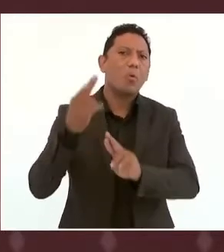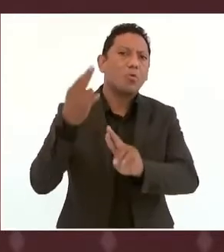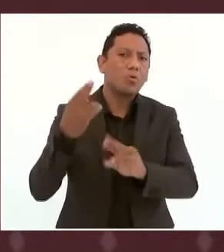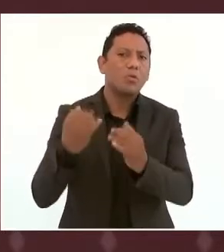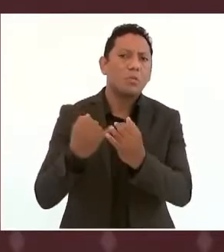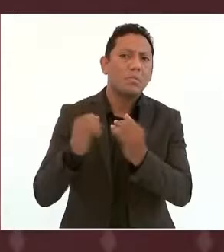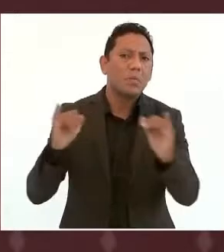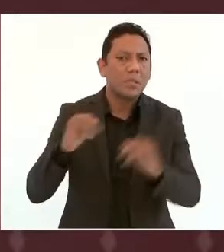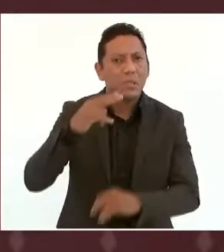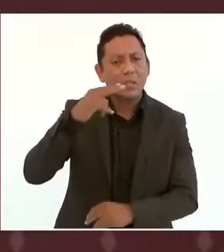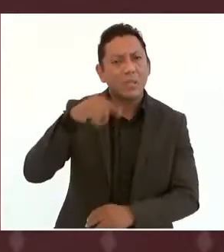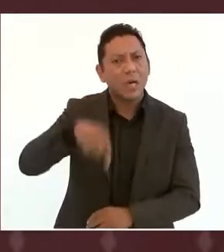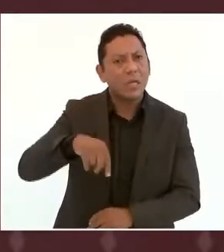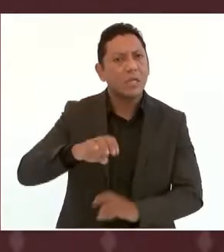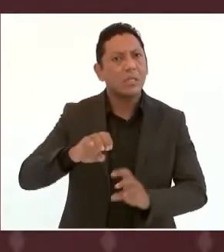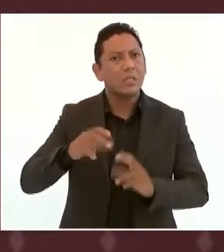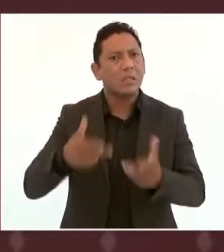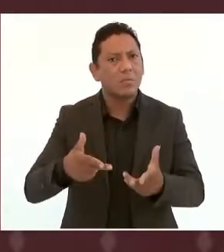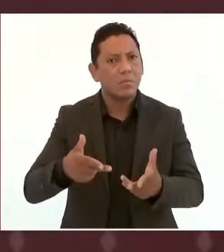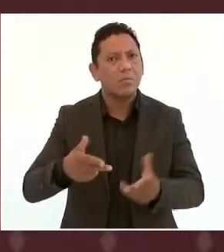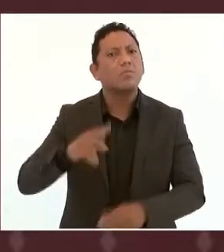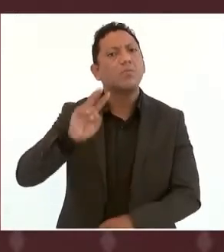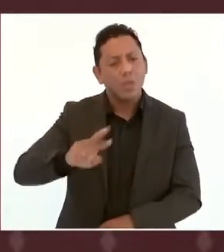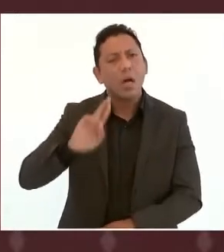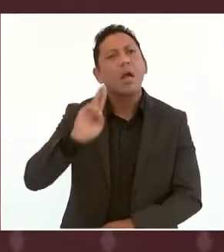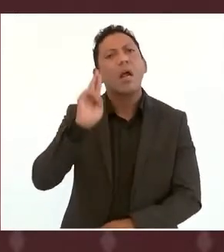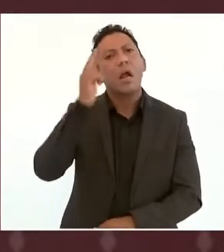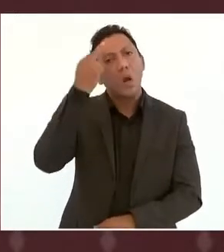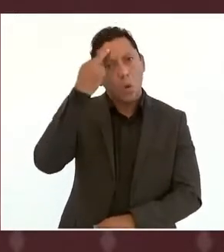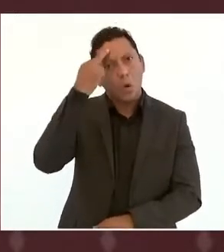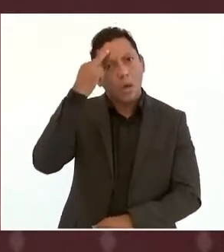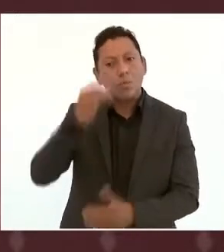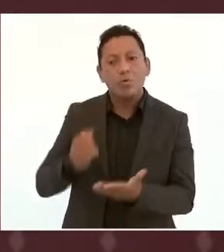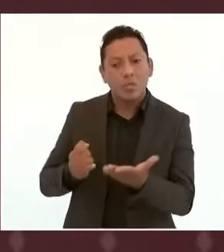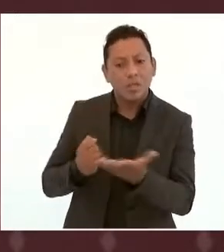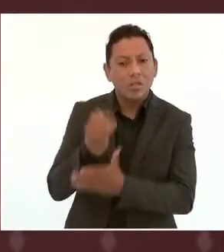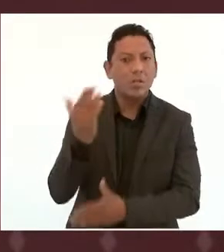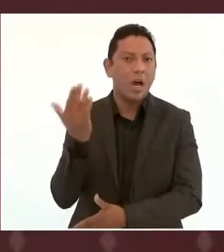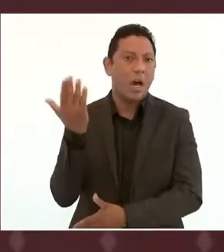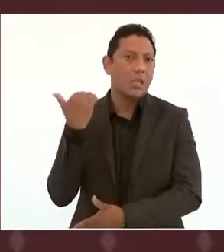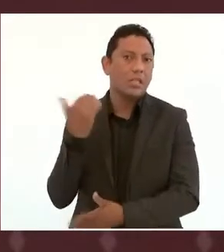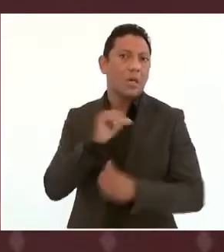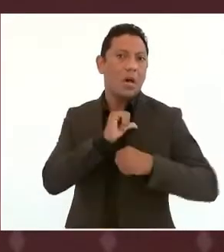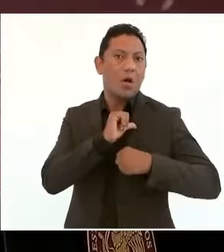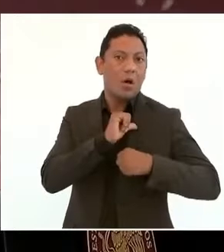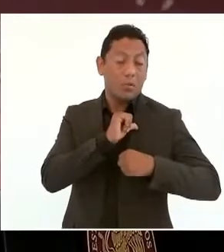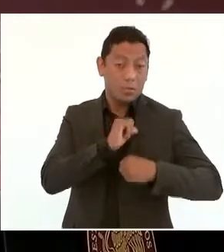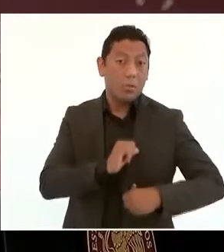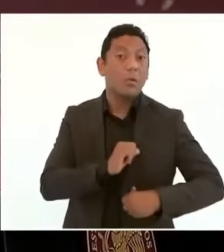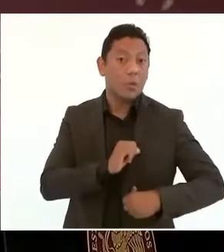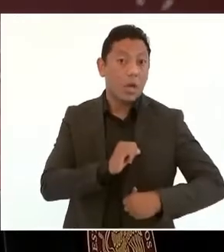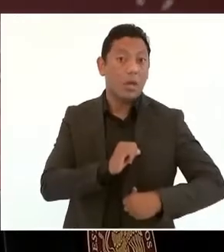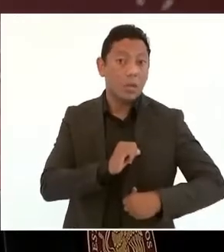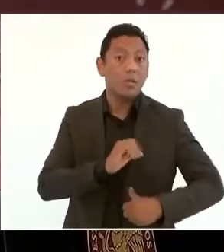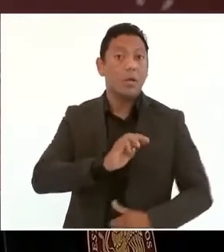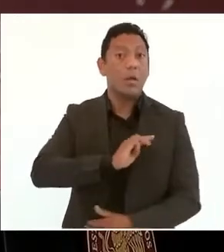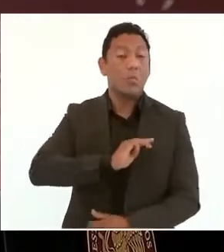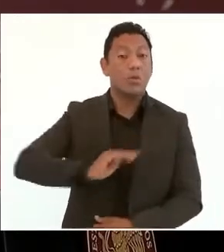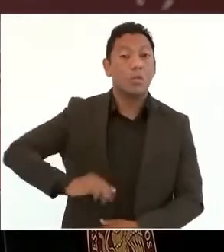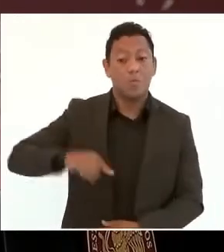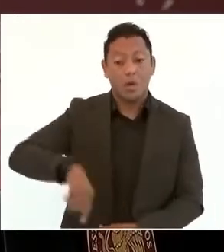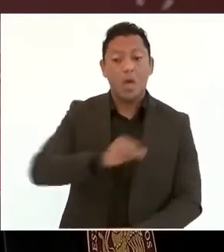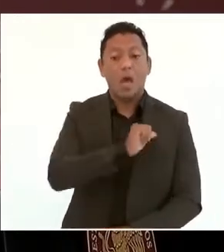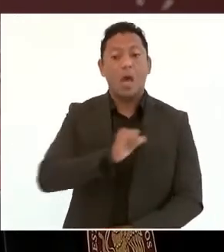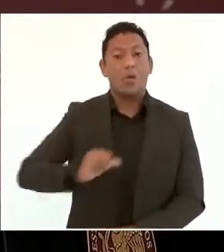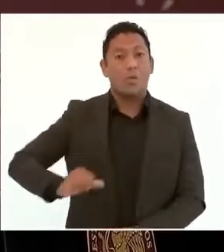mexicana. Aquí estamos recordando la decisión de las autoridades del Ayuntamiento de